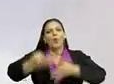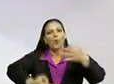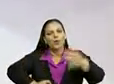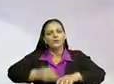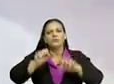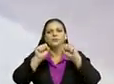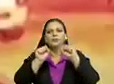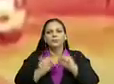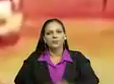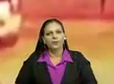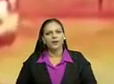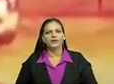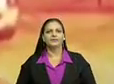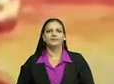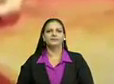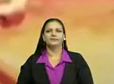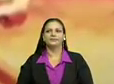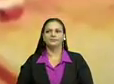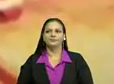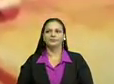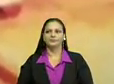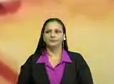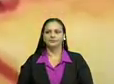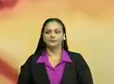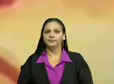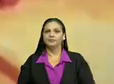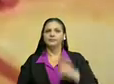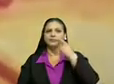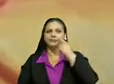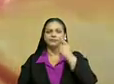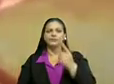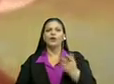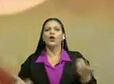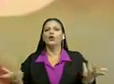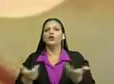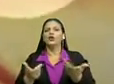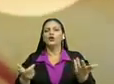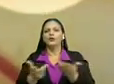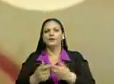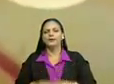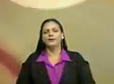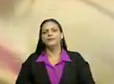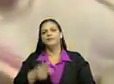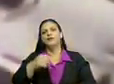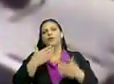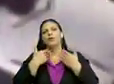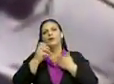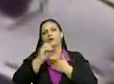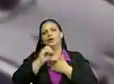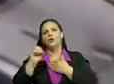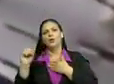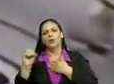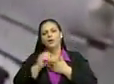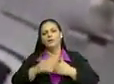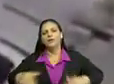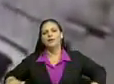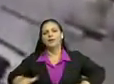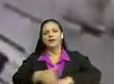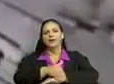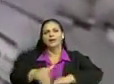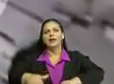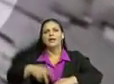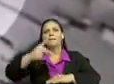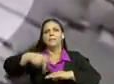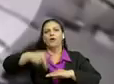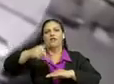registren estos casos dentro de esa urbanización, ubicada en la avenida Rodríguez Bonín, en el oeste de Guayaquil, donde ya lo tienen